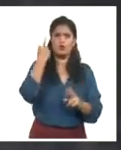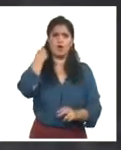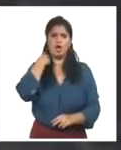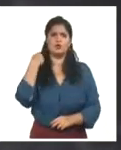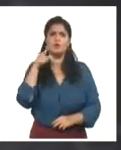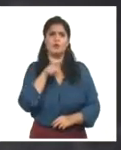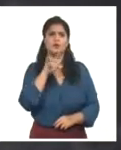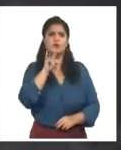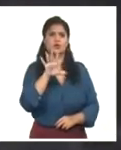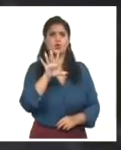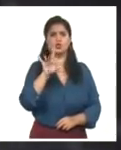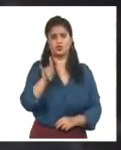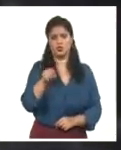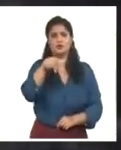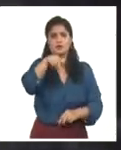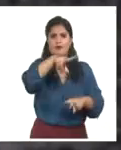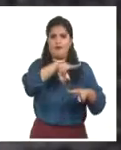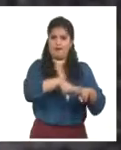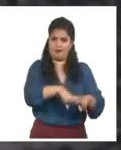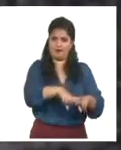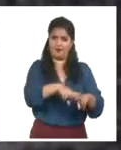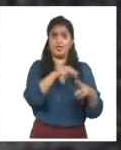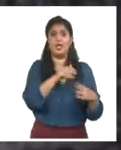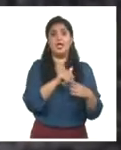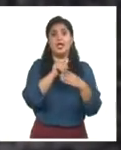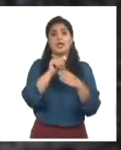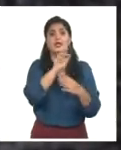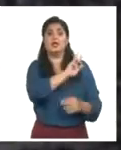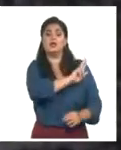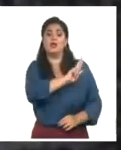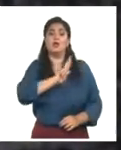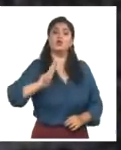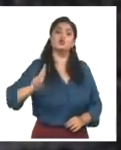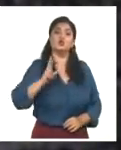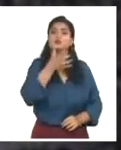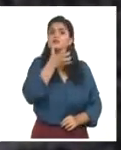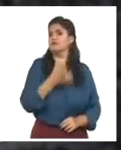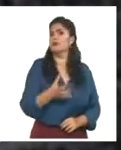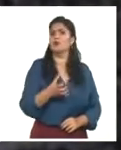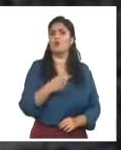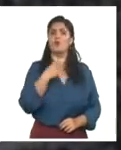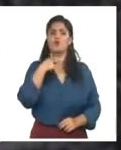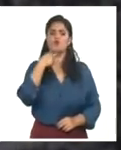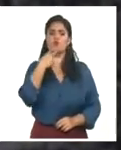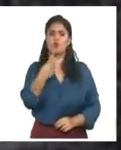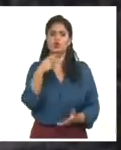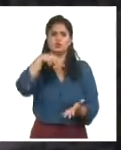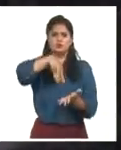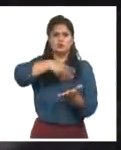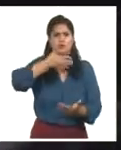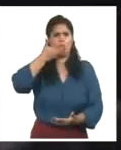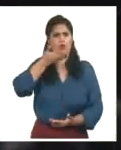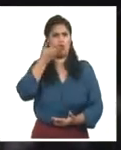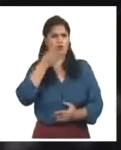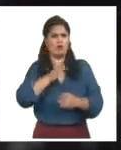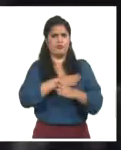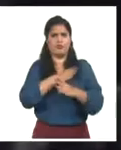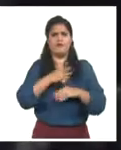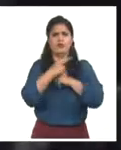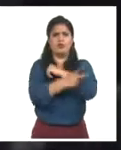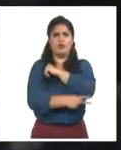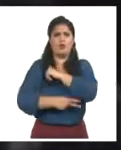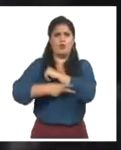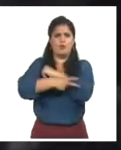en La Habana, mientras el líder de la revolución llevaba la voz de Cuba por varios países de América.